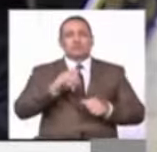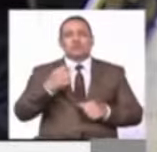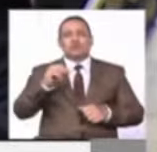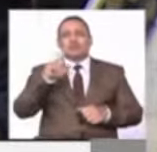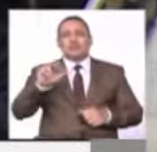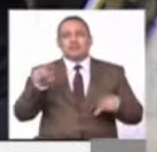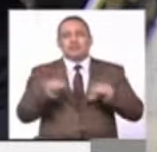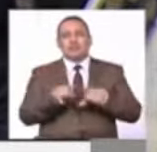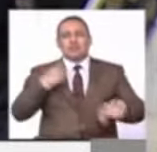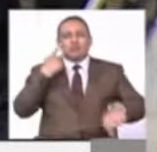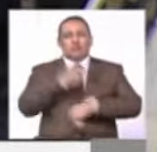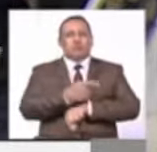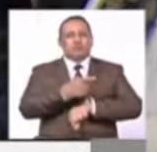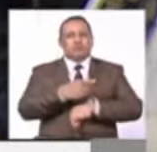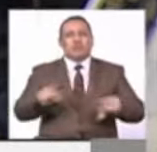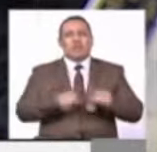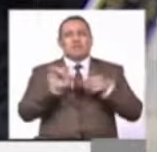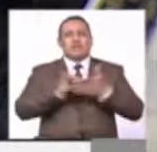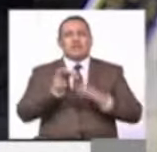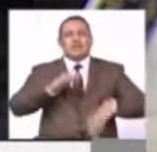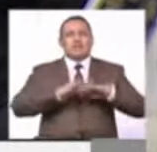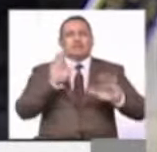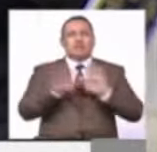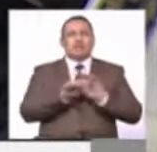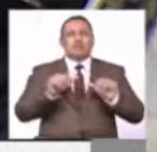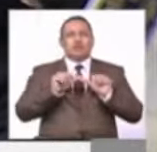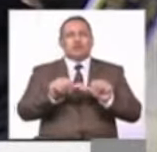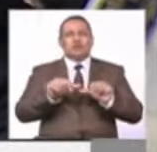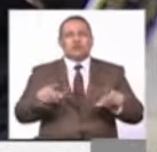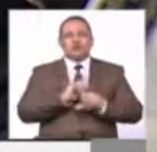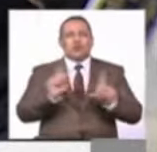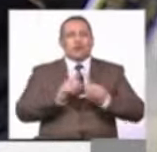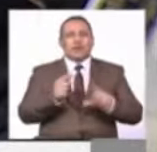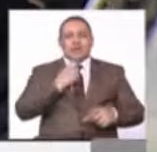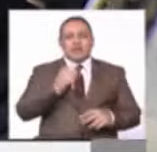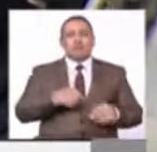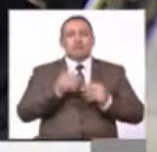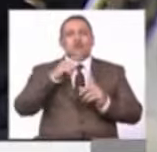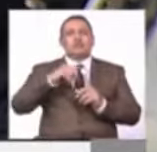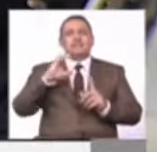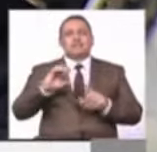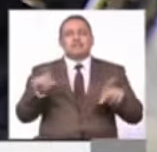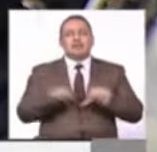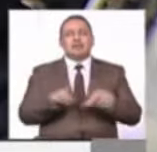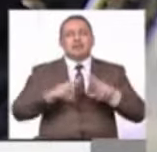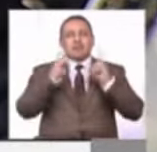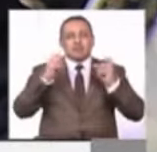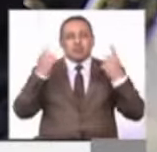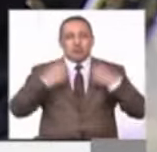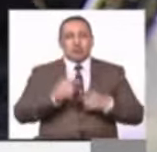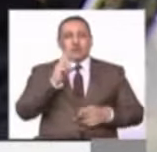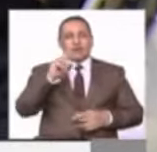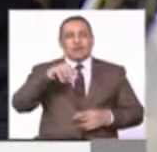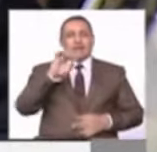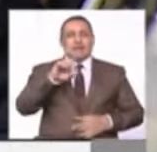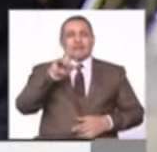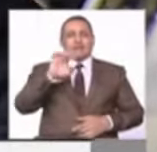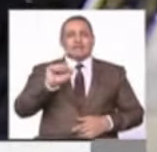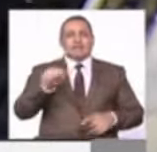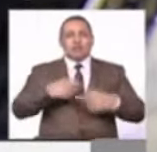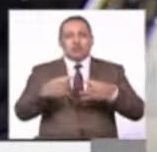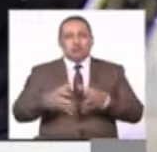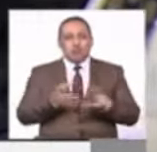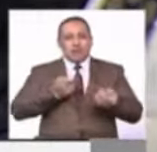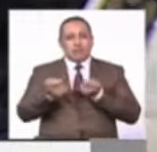con esa interpretación curiosa de que es límite permanencia bueno no podían hacerlo el tribunal constitucional en el caso consorcio requen ha dicho los órganos